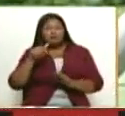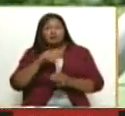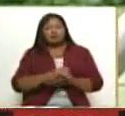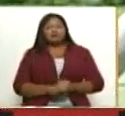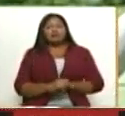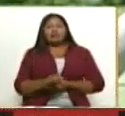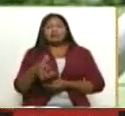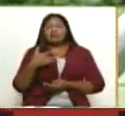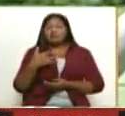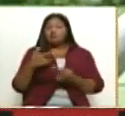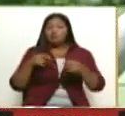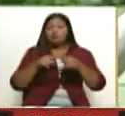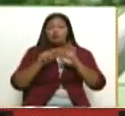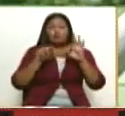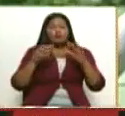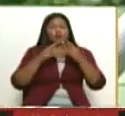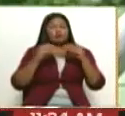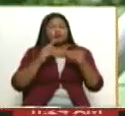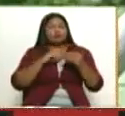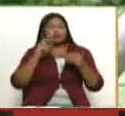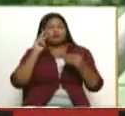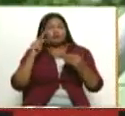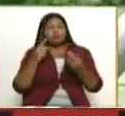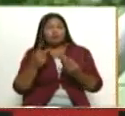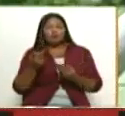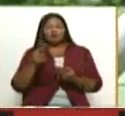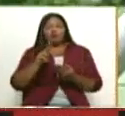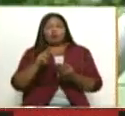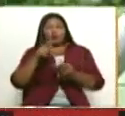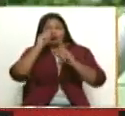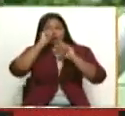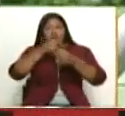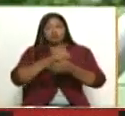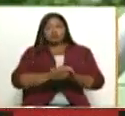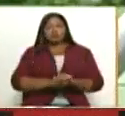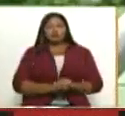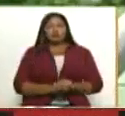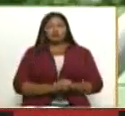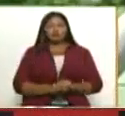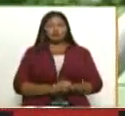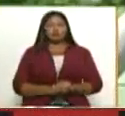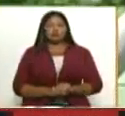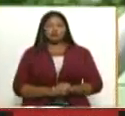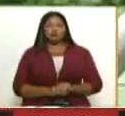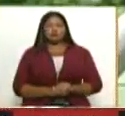sentido, nosotros tenemos un doble reconocimiento en compensación.